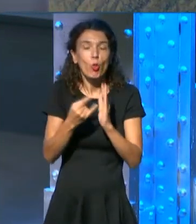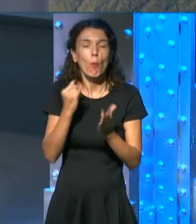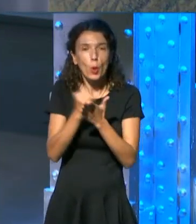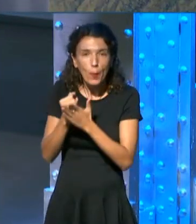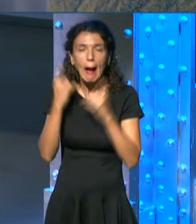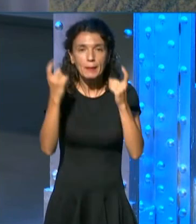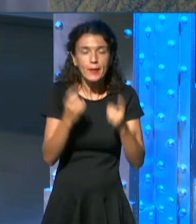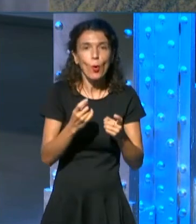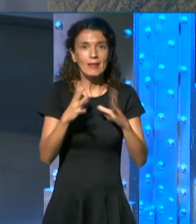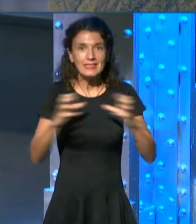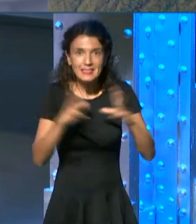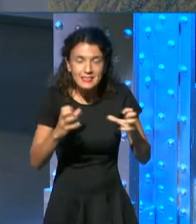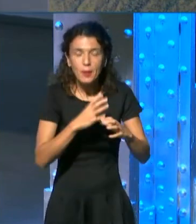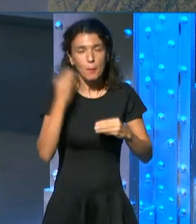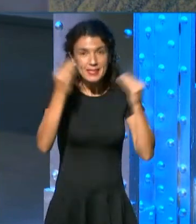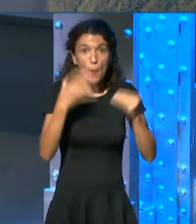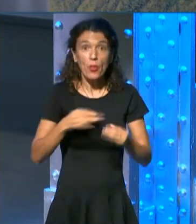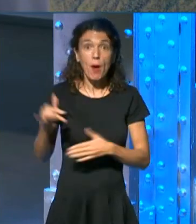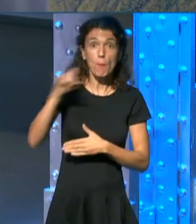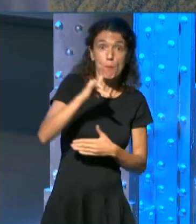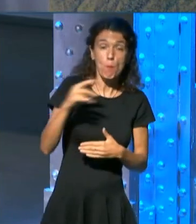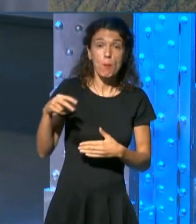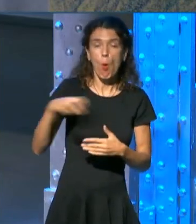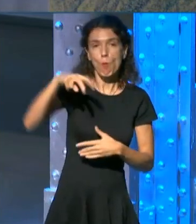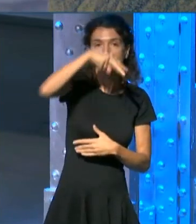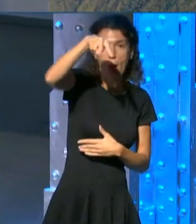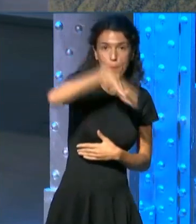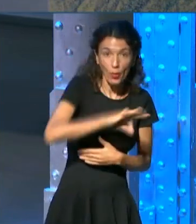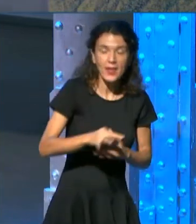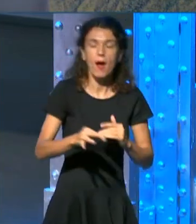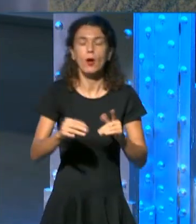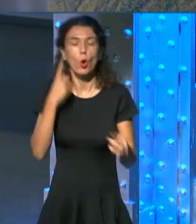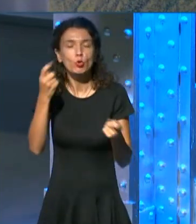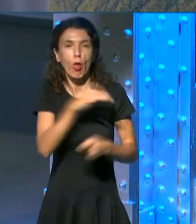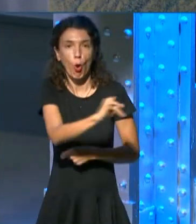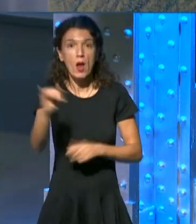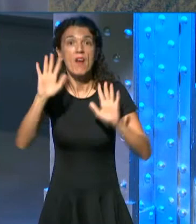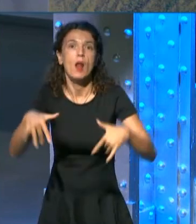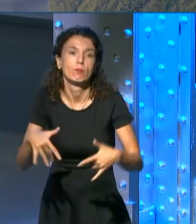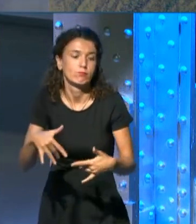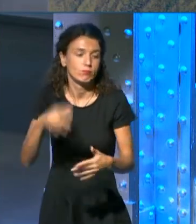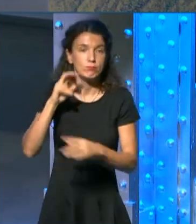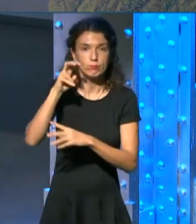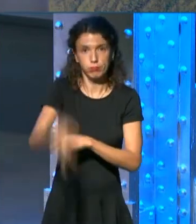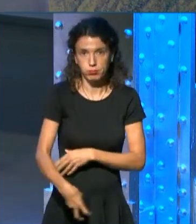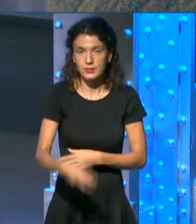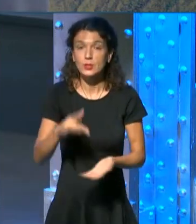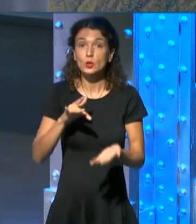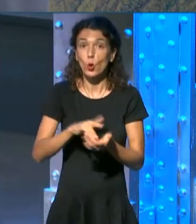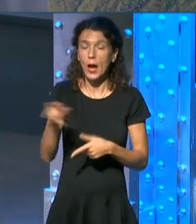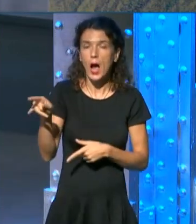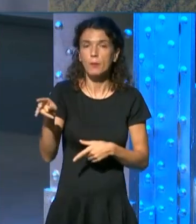estaba bastante ilusionado, pensaba que podía volar, que lo tenía todo controlado, y esto es un poco lo que ocurrió. Está puesto en bucle